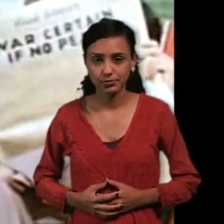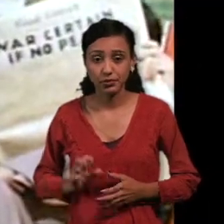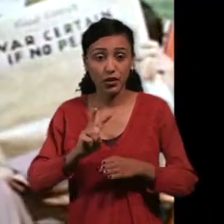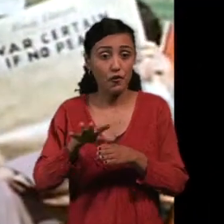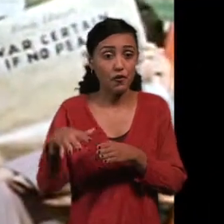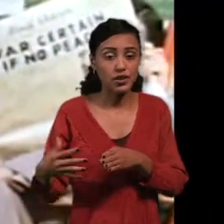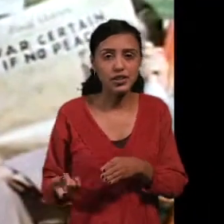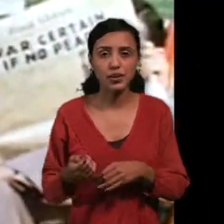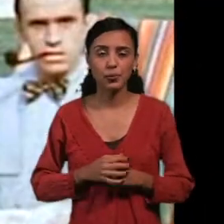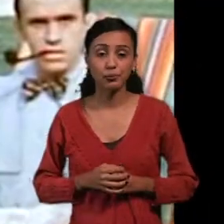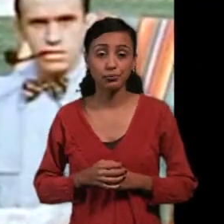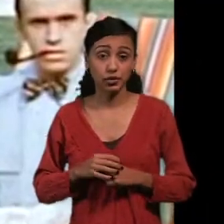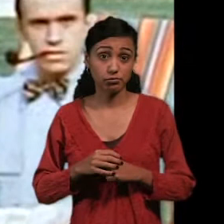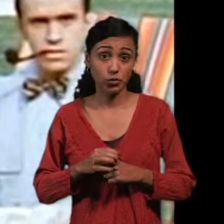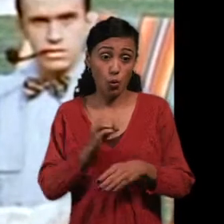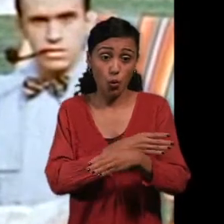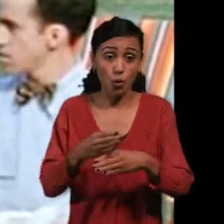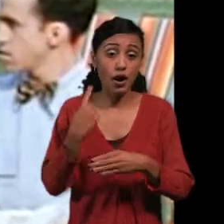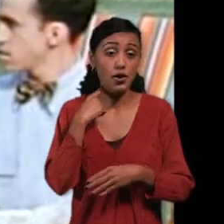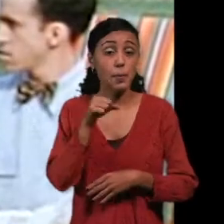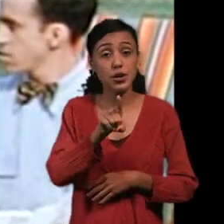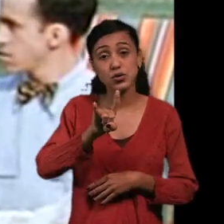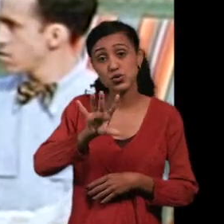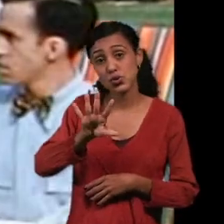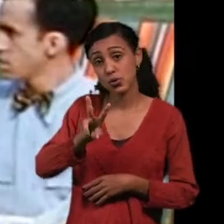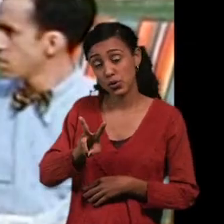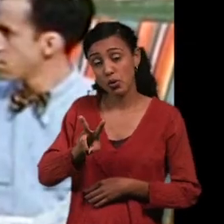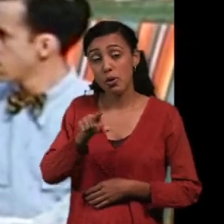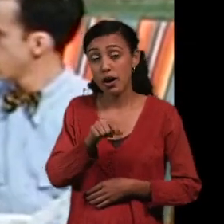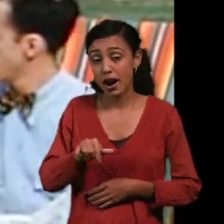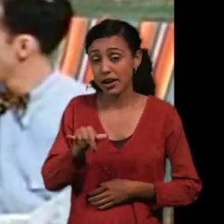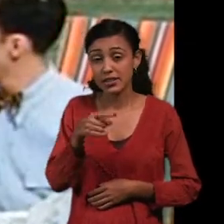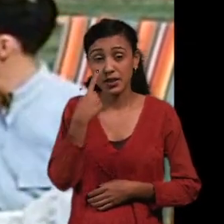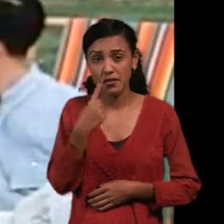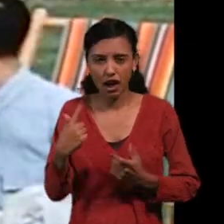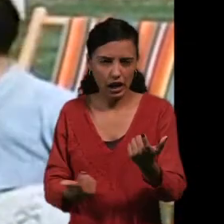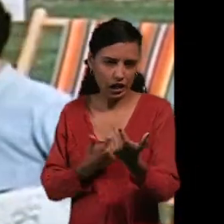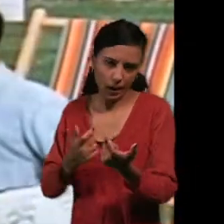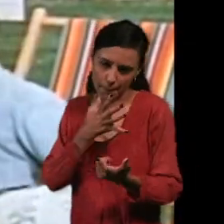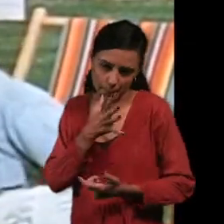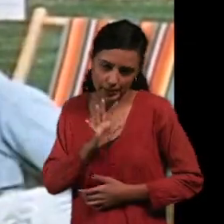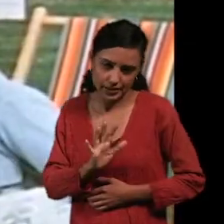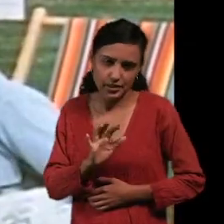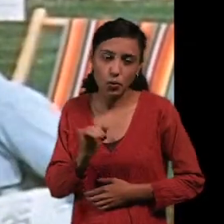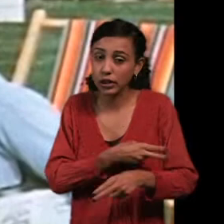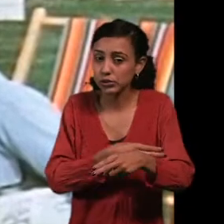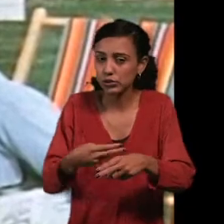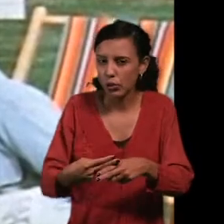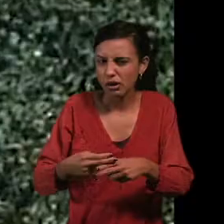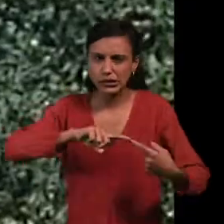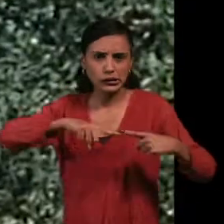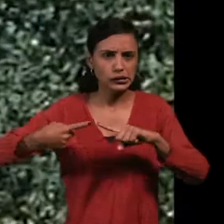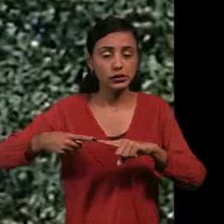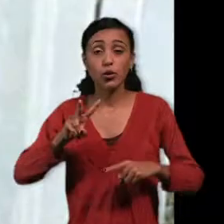Vecinos, obra de Norman McLaren de 1952, es una recreación metafórica de la guerra, a través de la historia de enemistad